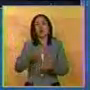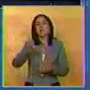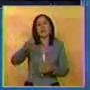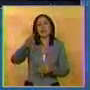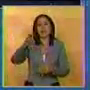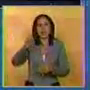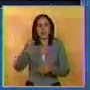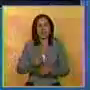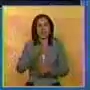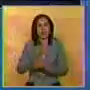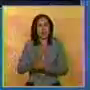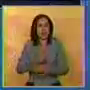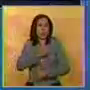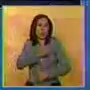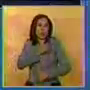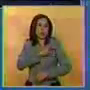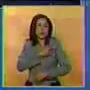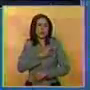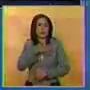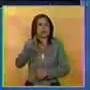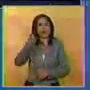Maryland, ante la Universidad de Virginia,